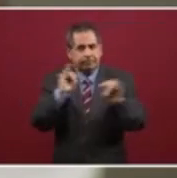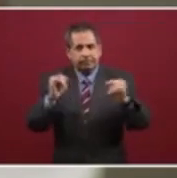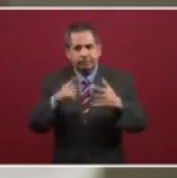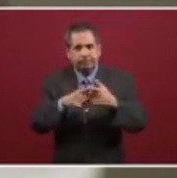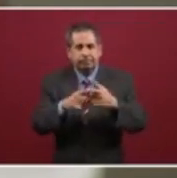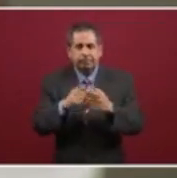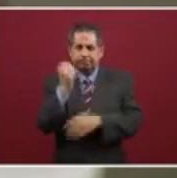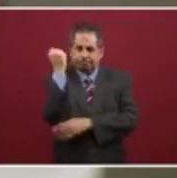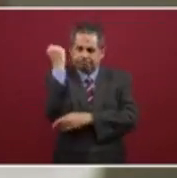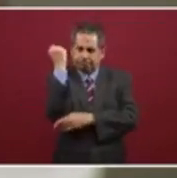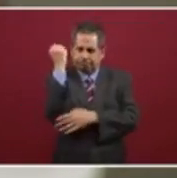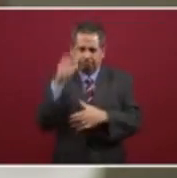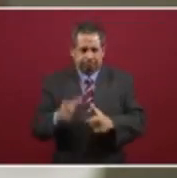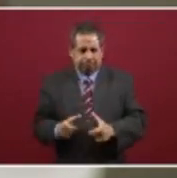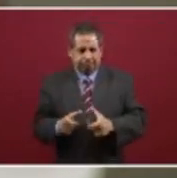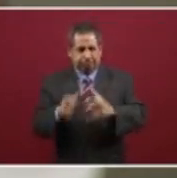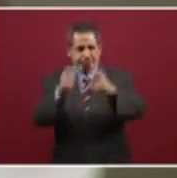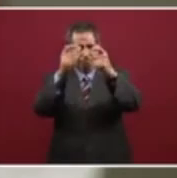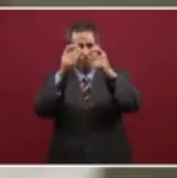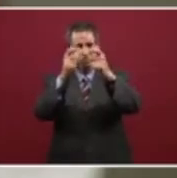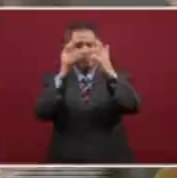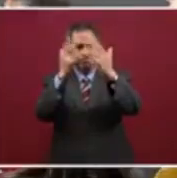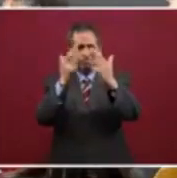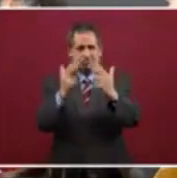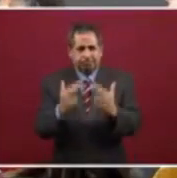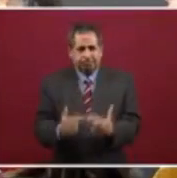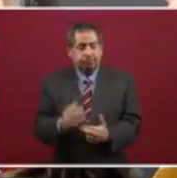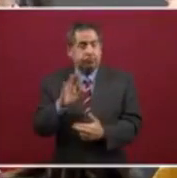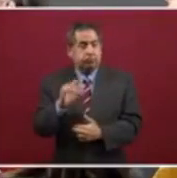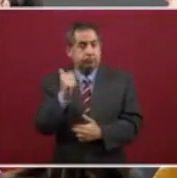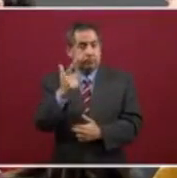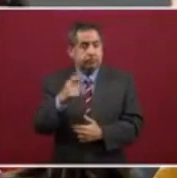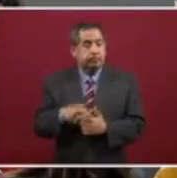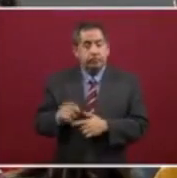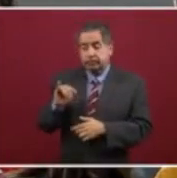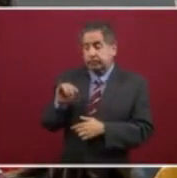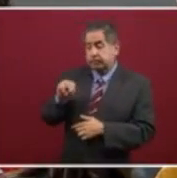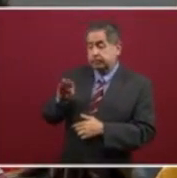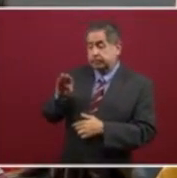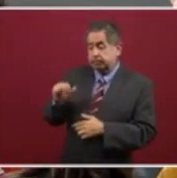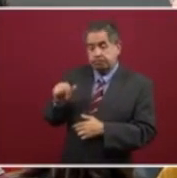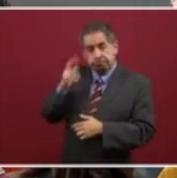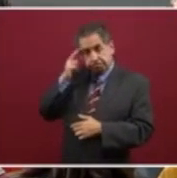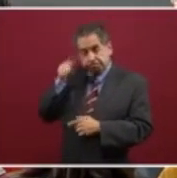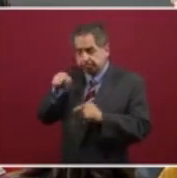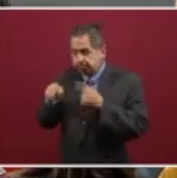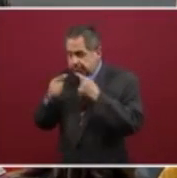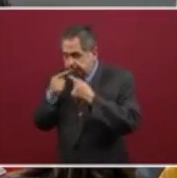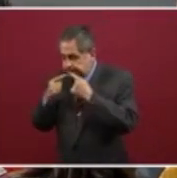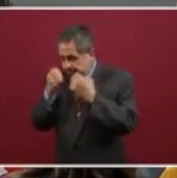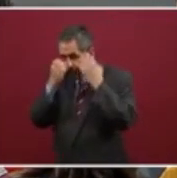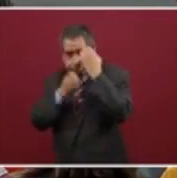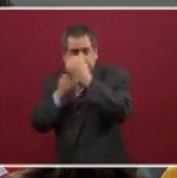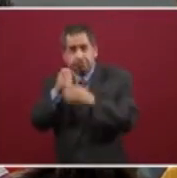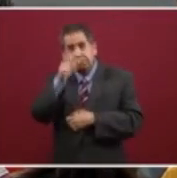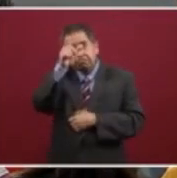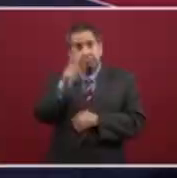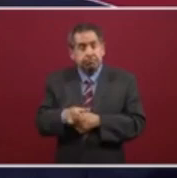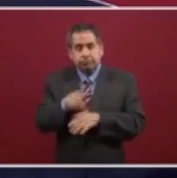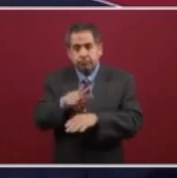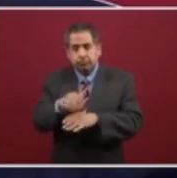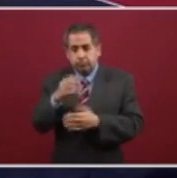en su columna. El IMBA desde noviembre ya tiene el reporte, el diagnóstico que le entregó la Secretaría de Desarrollo Urbano y Vivienda de la Ciudad de